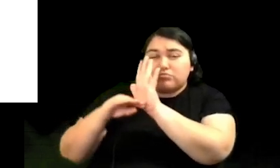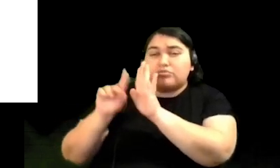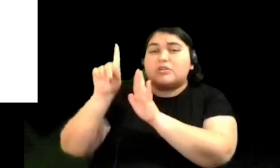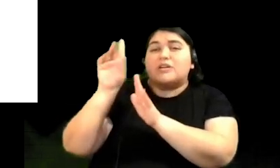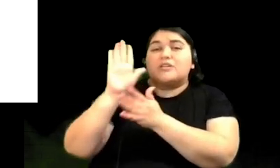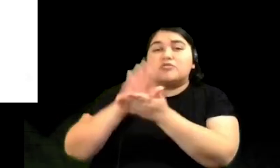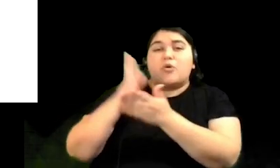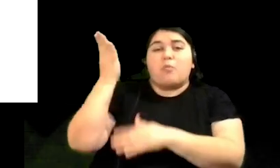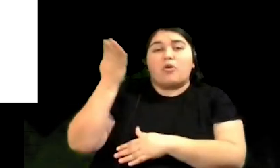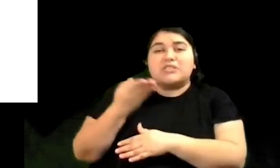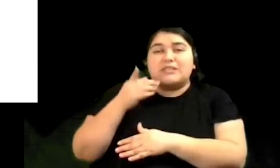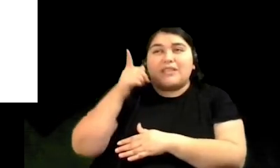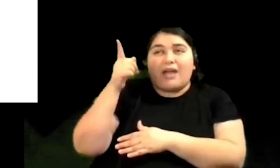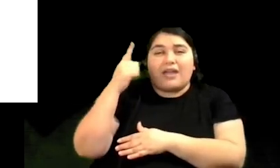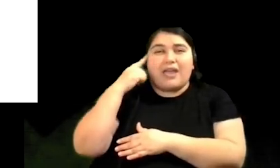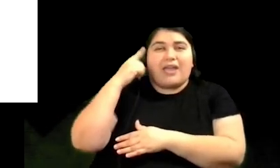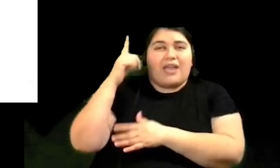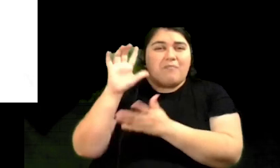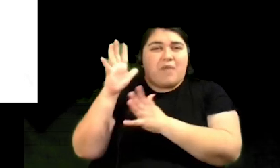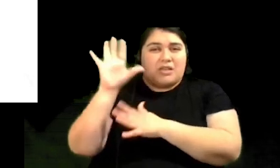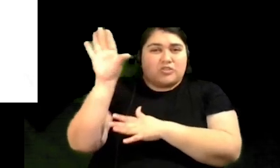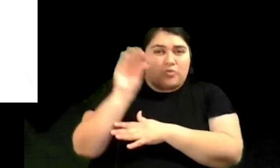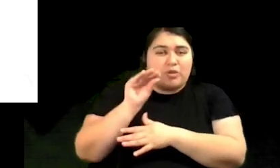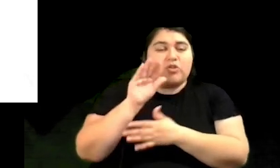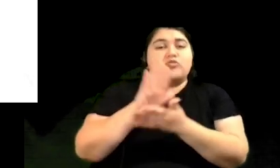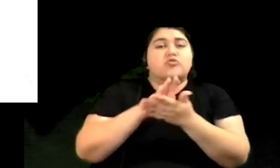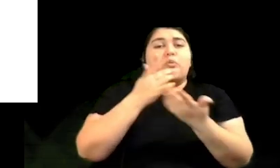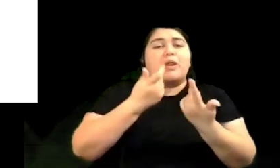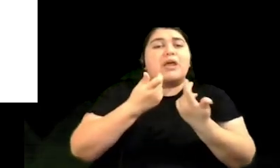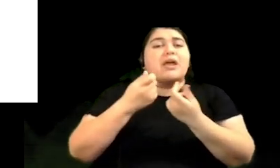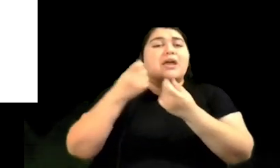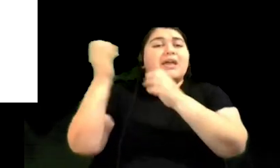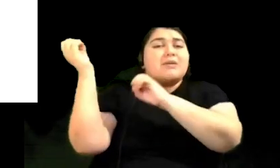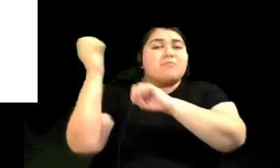relacionadas con el tema de la importación de bienes que